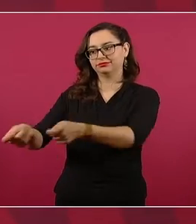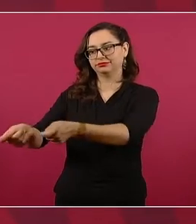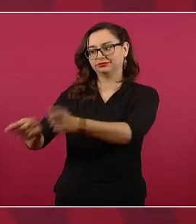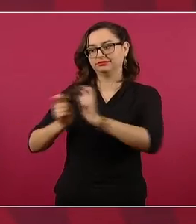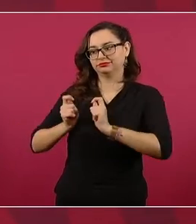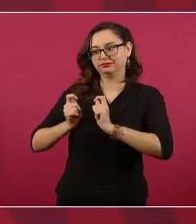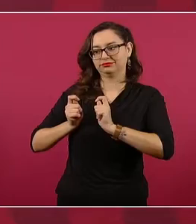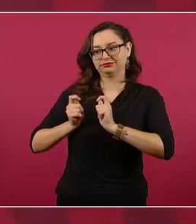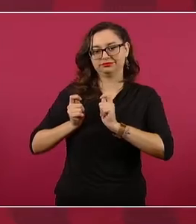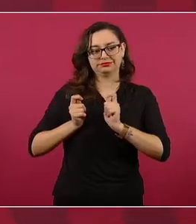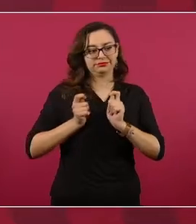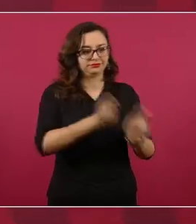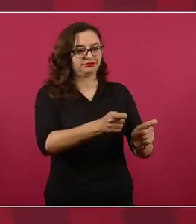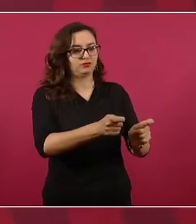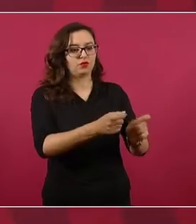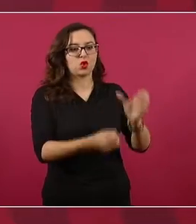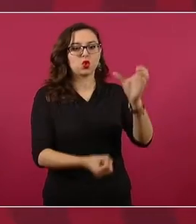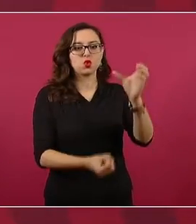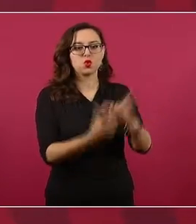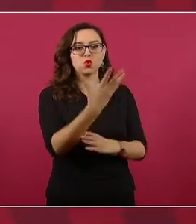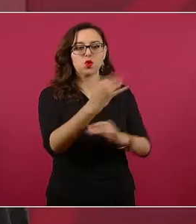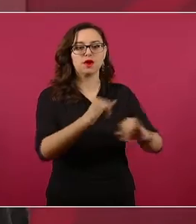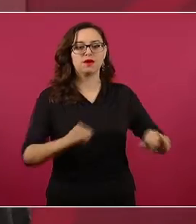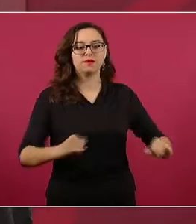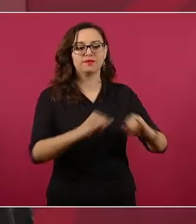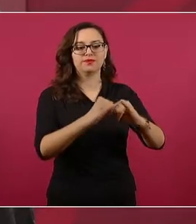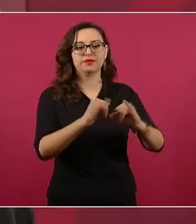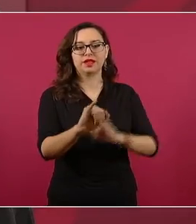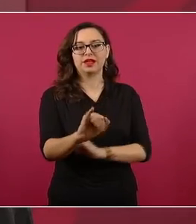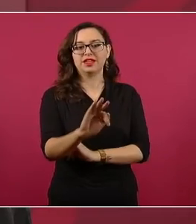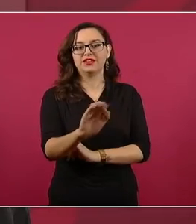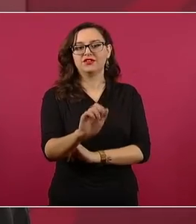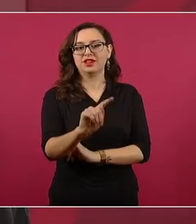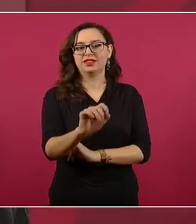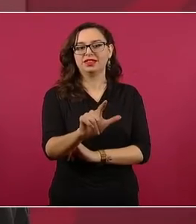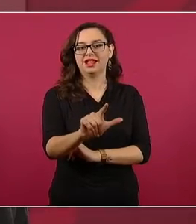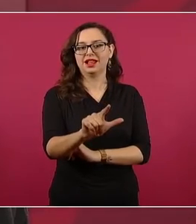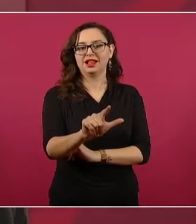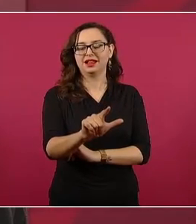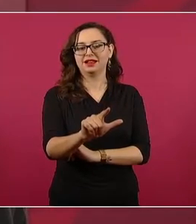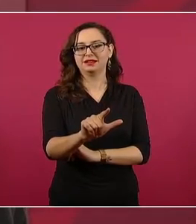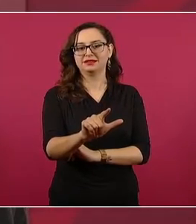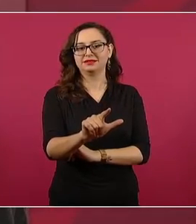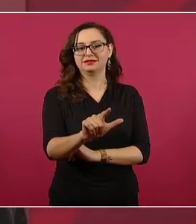y se creó el llamado IFETEL.